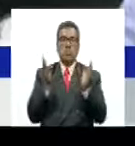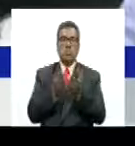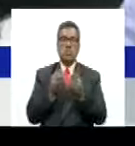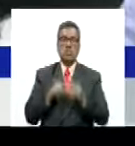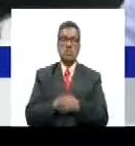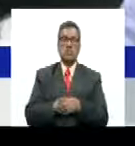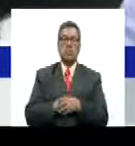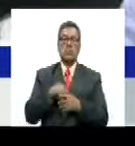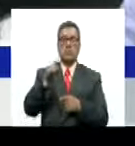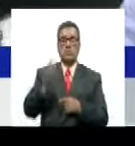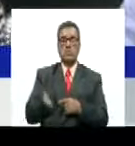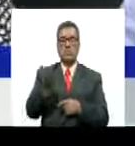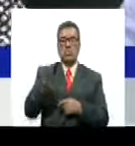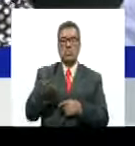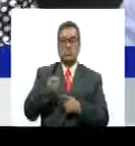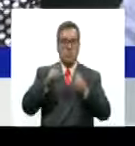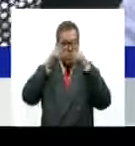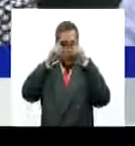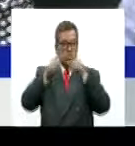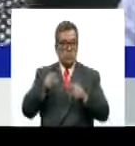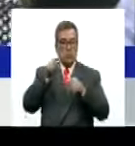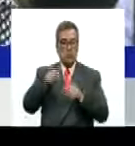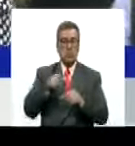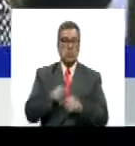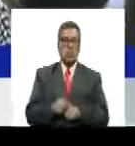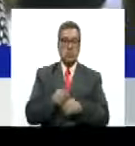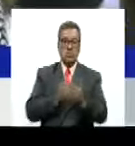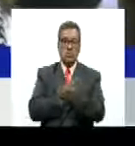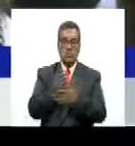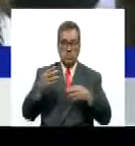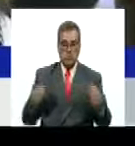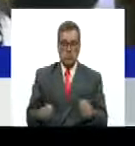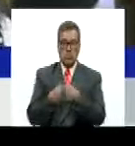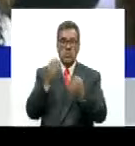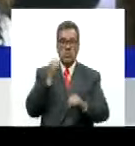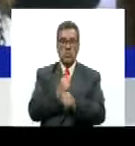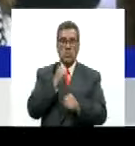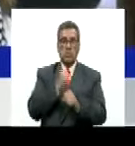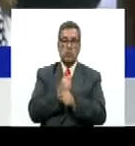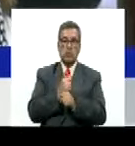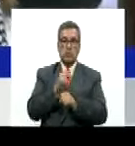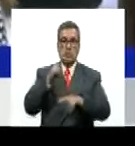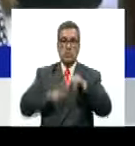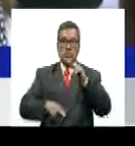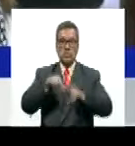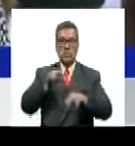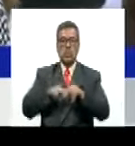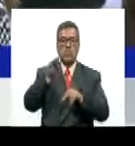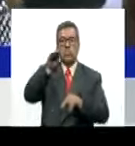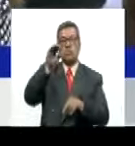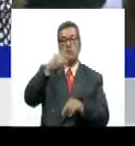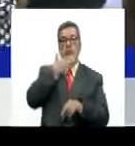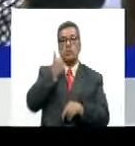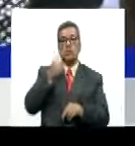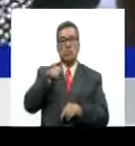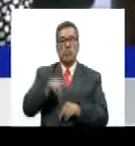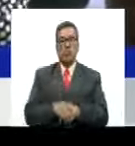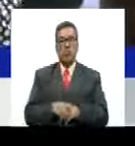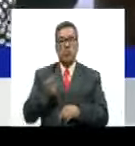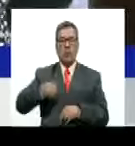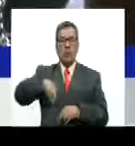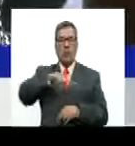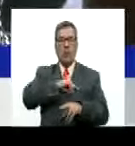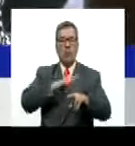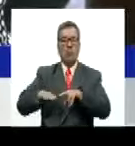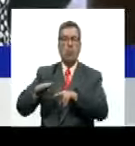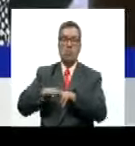es clave, es determinante que sigamos juntos trabajando para construir un futuro mejor, donde nuestros